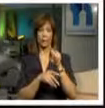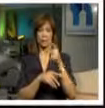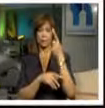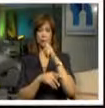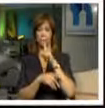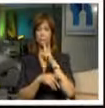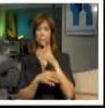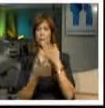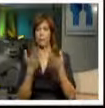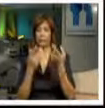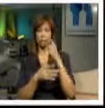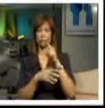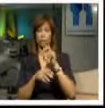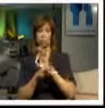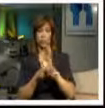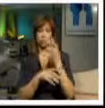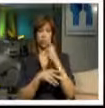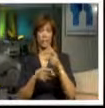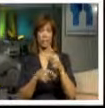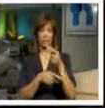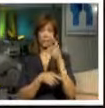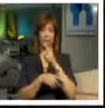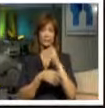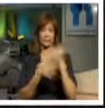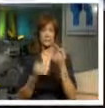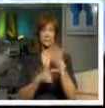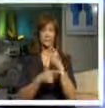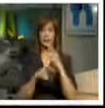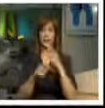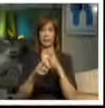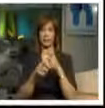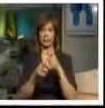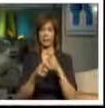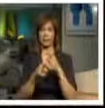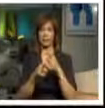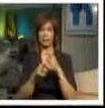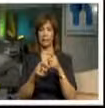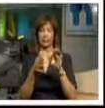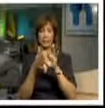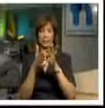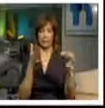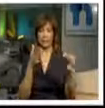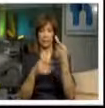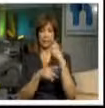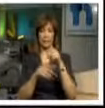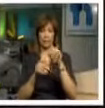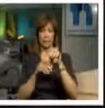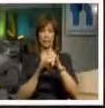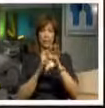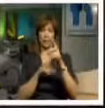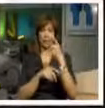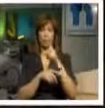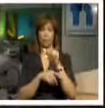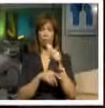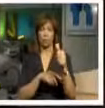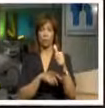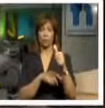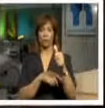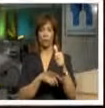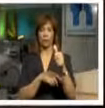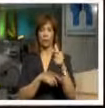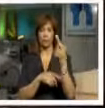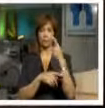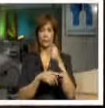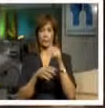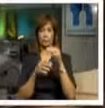donde supuestamente funciona el control remoto eso se quita esa parte de plástico dónde está la luz y ahí se instala otra camarita